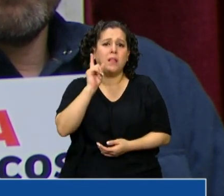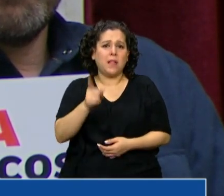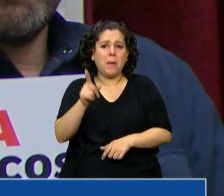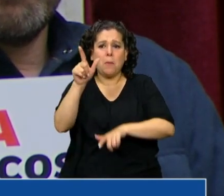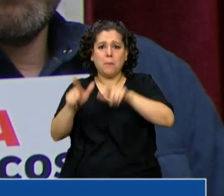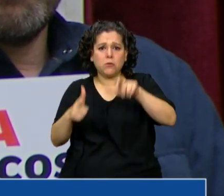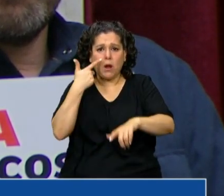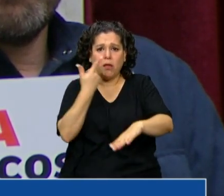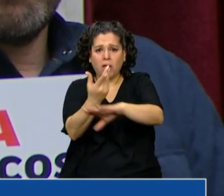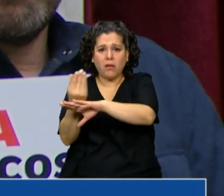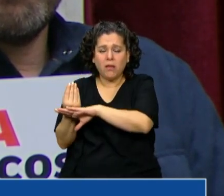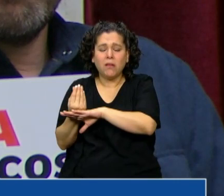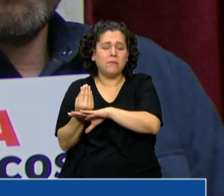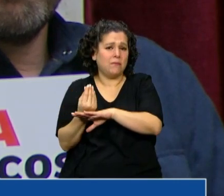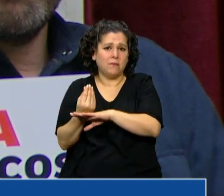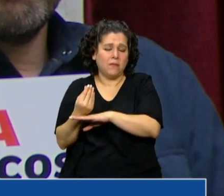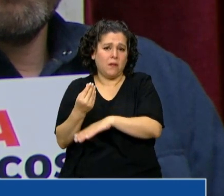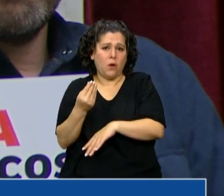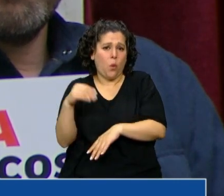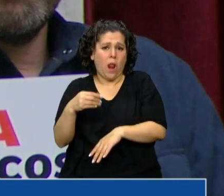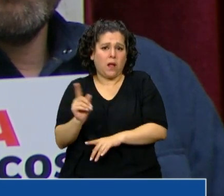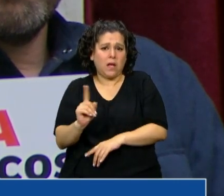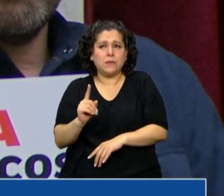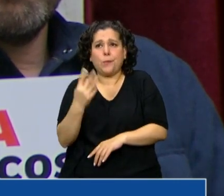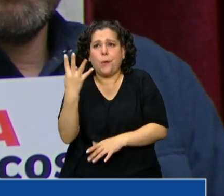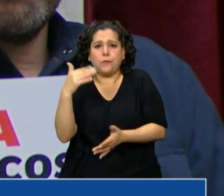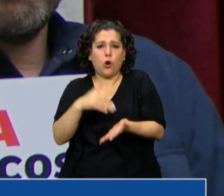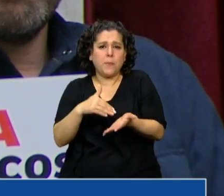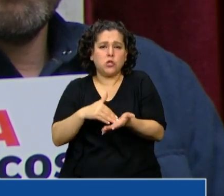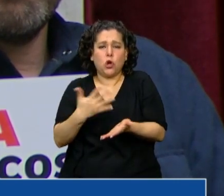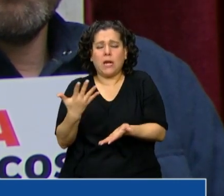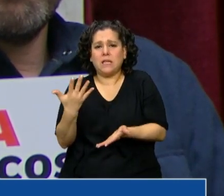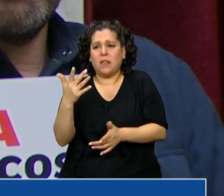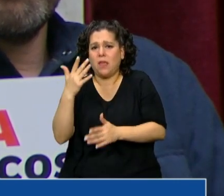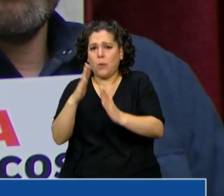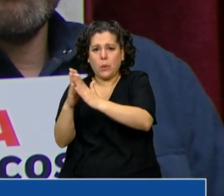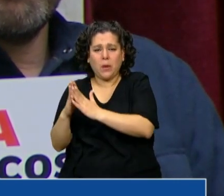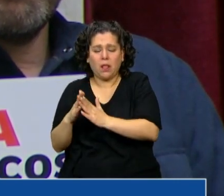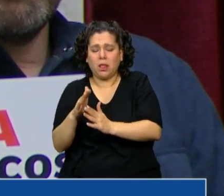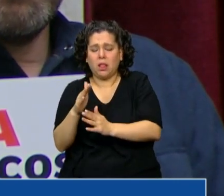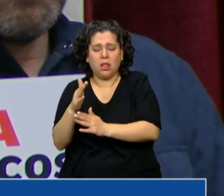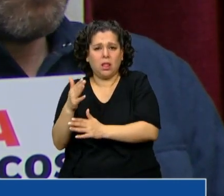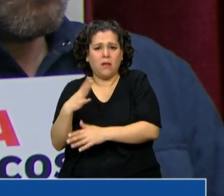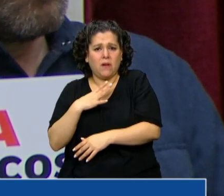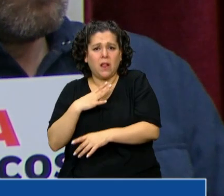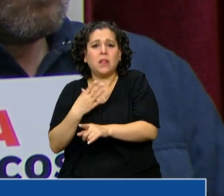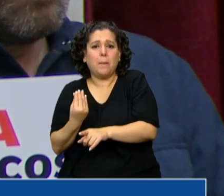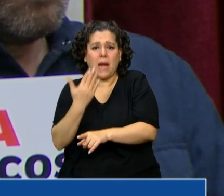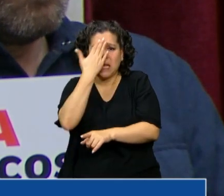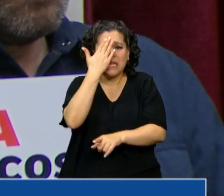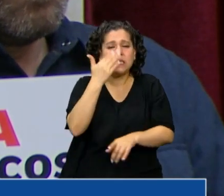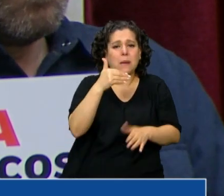de alrededor de 4 millones de viviendas, que estaría hablando de más o menos 15 millones de personas, efectivamente